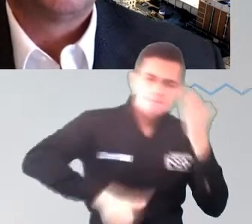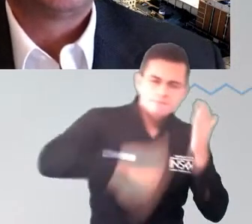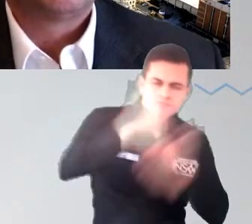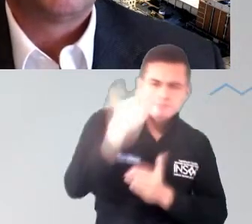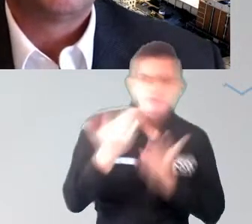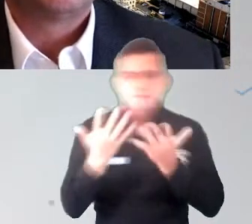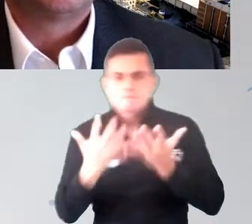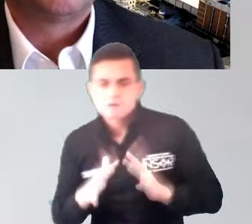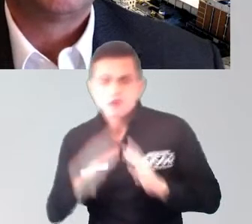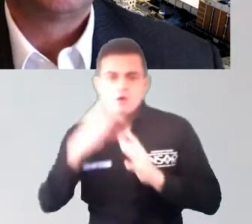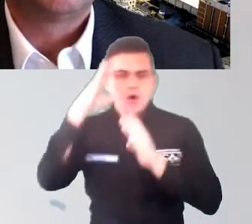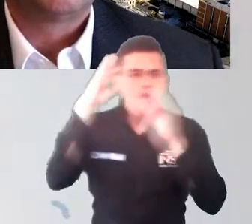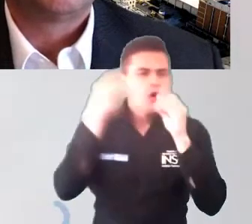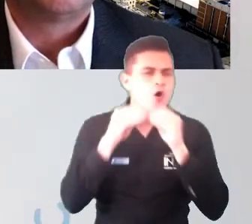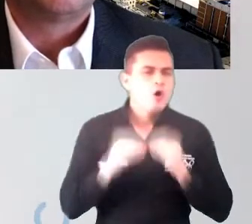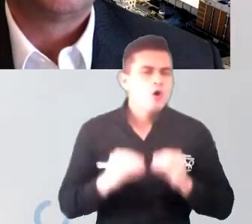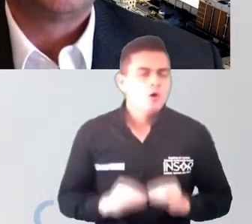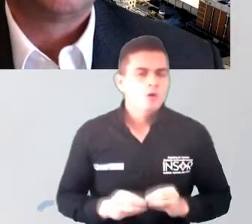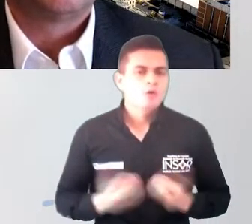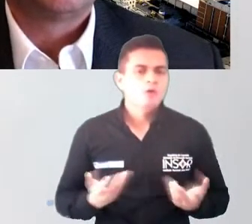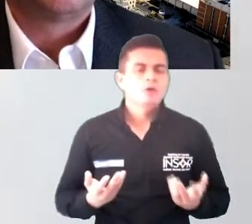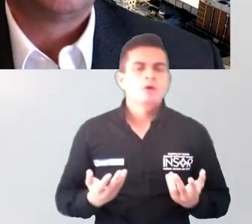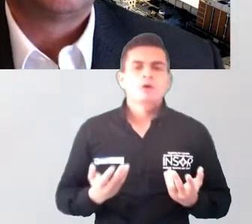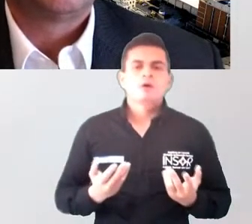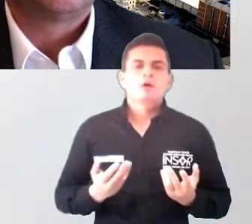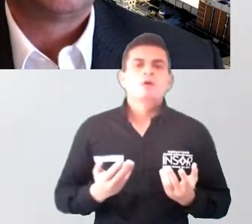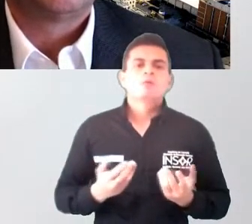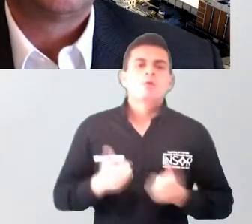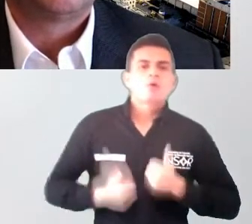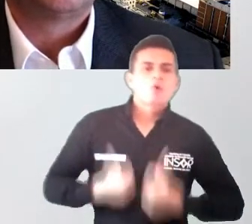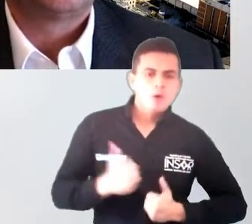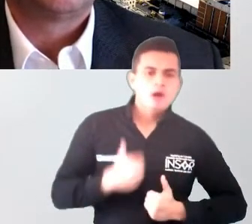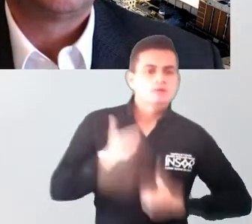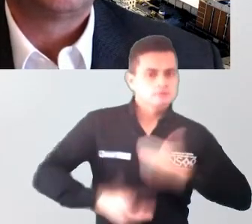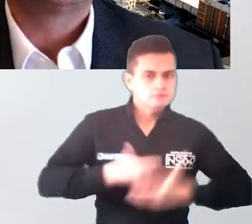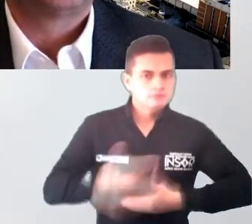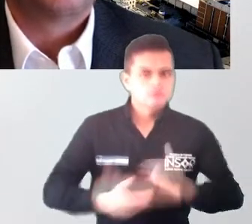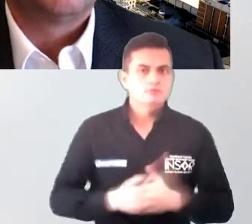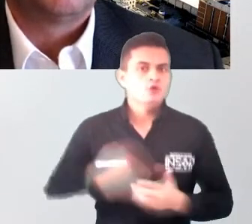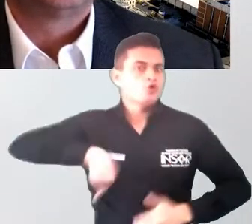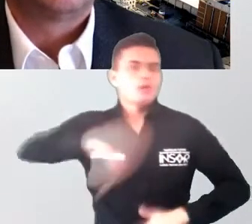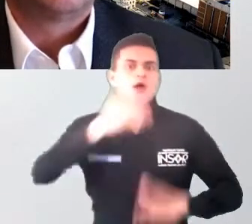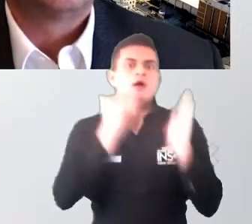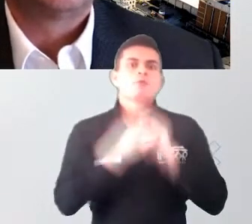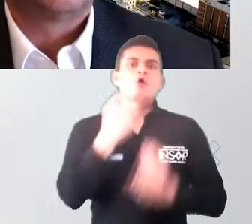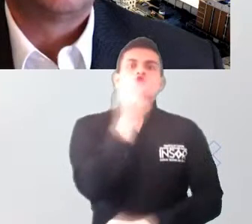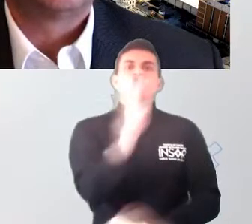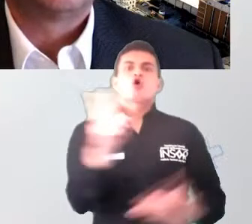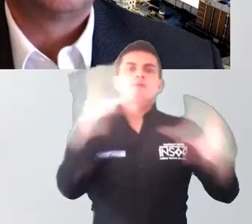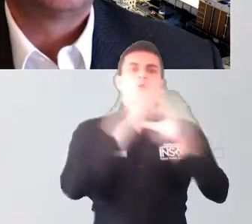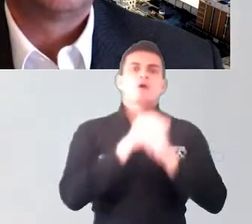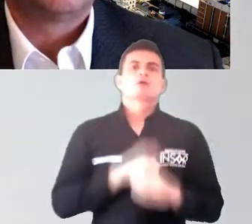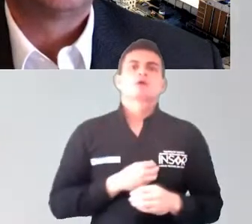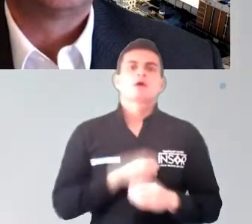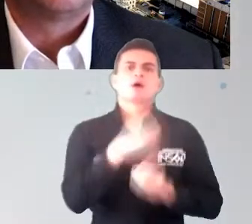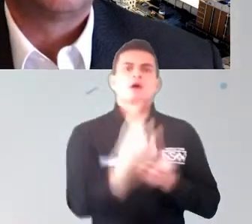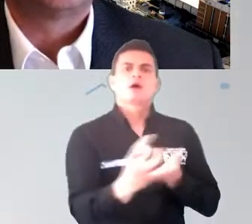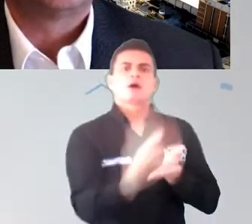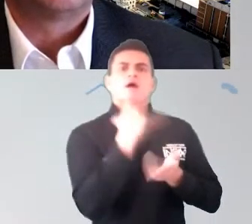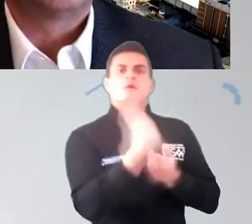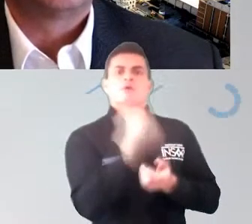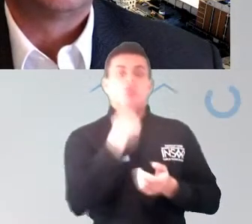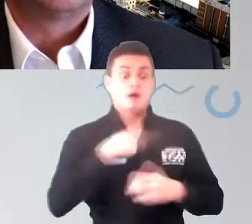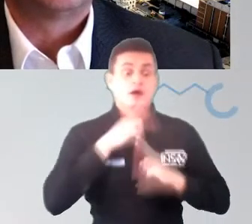es lo que de verdad puede uno esperar. No es que a las 12 de la noche estén esperando que uno les conteste, pero